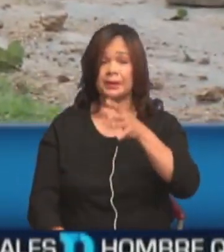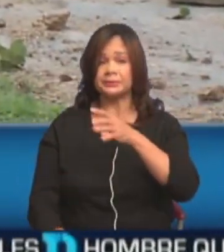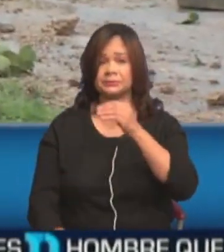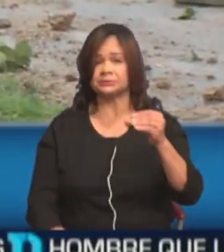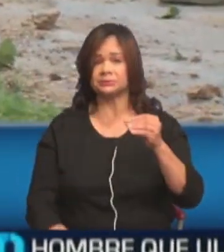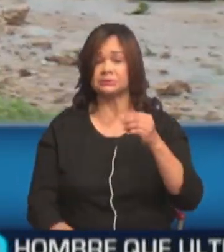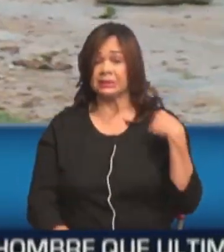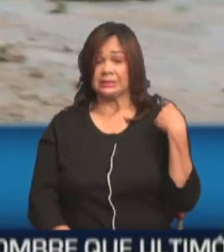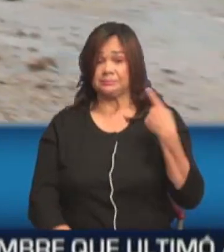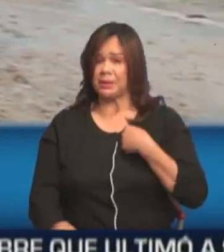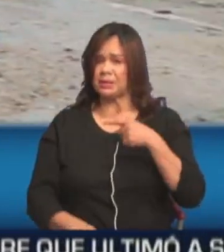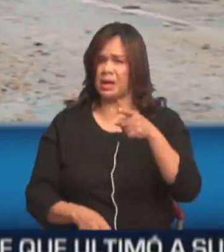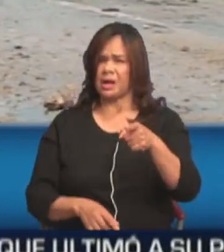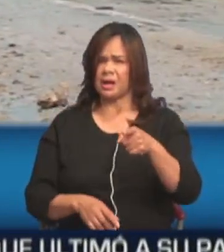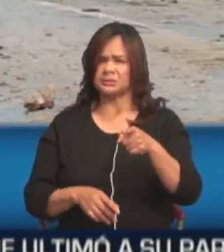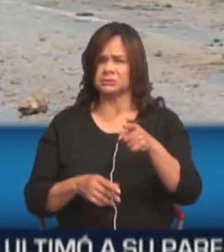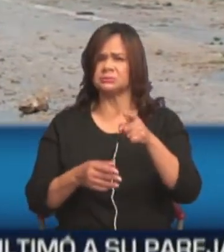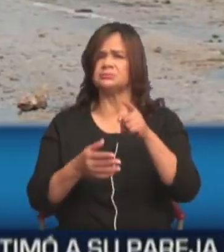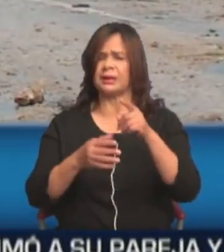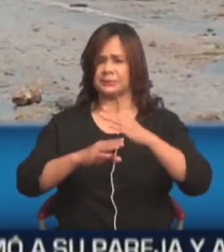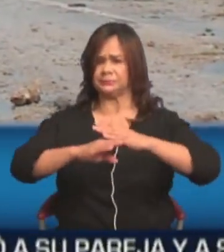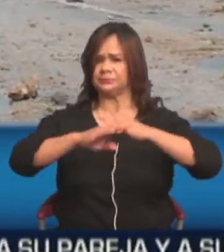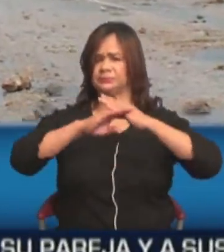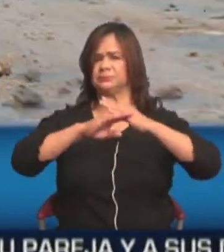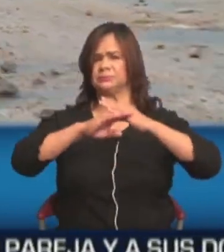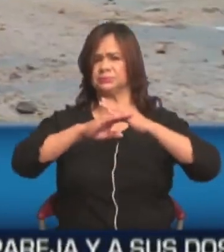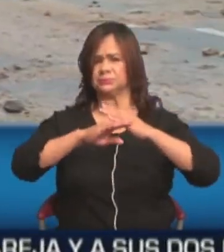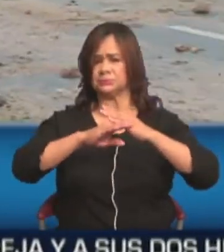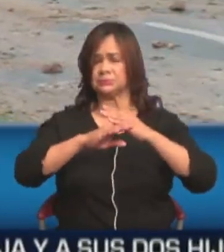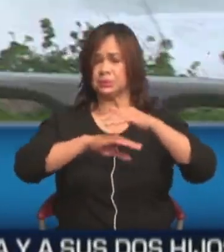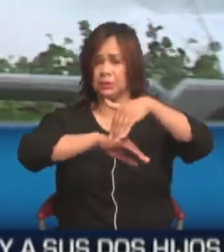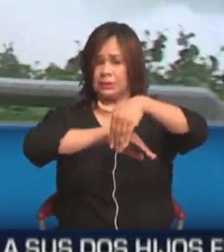avenida España estarán restringidas durante